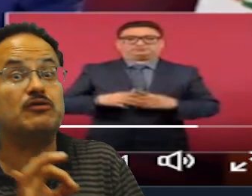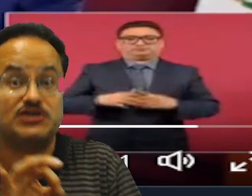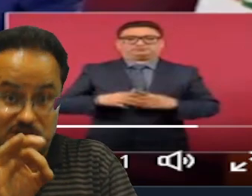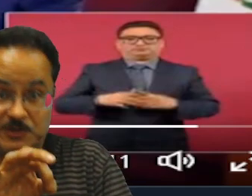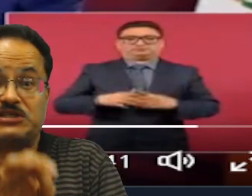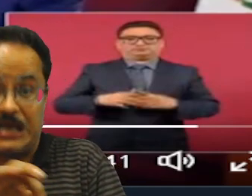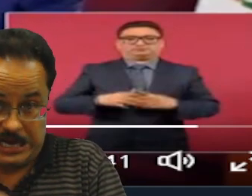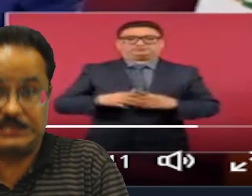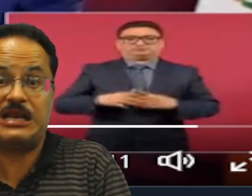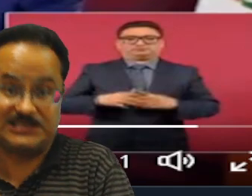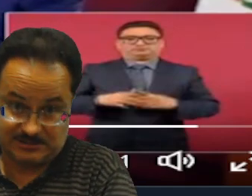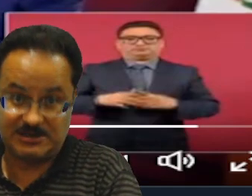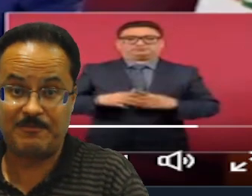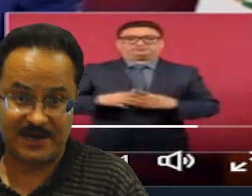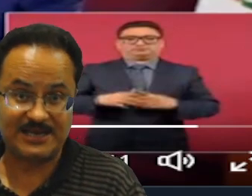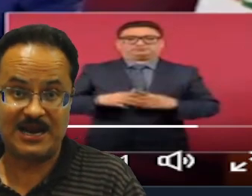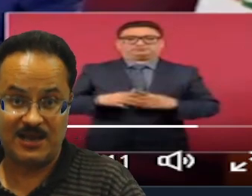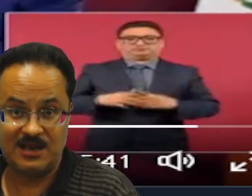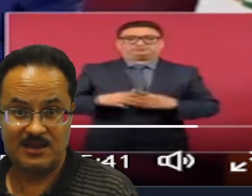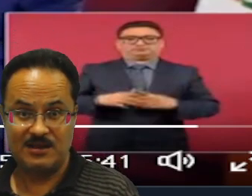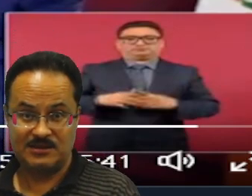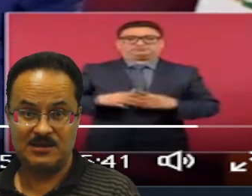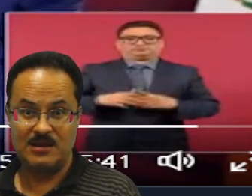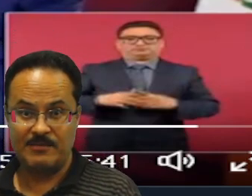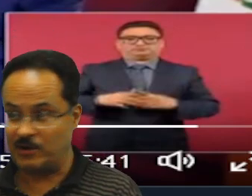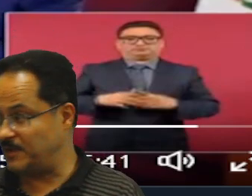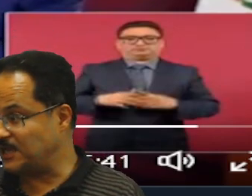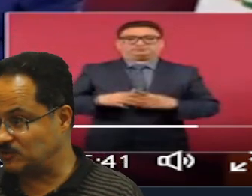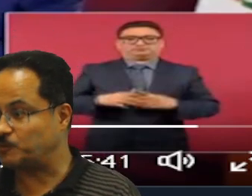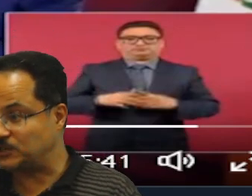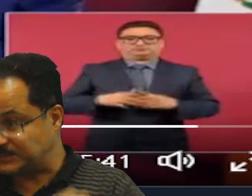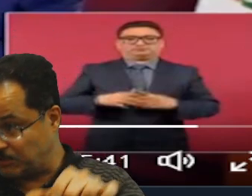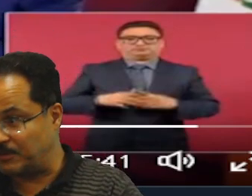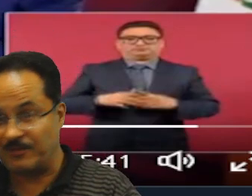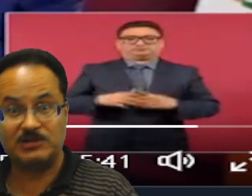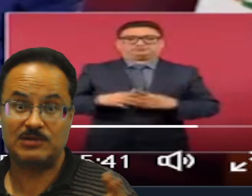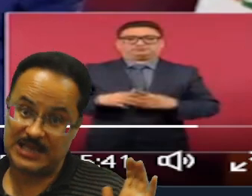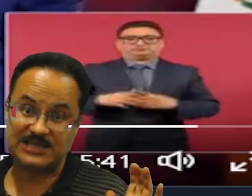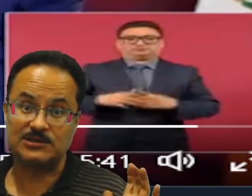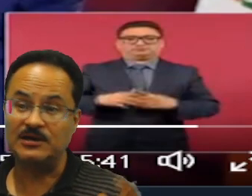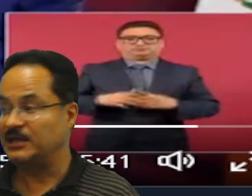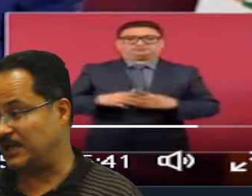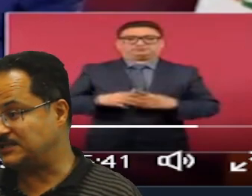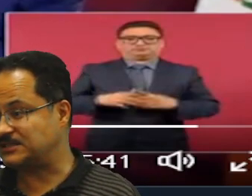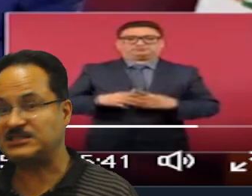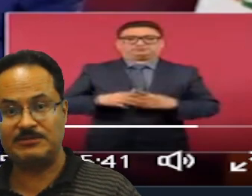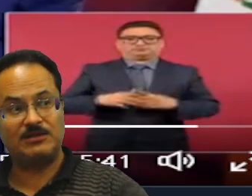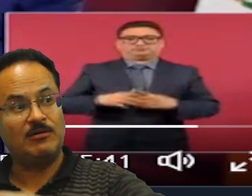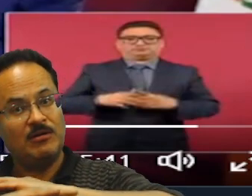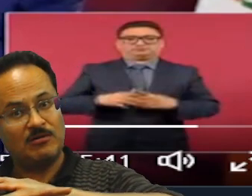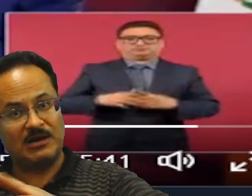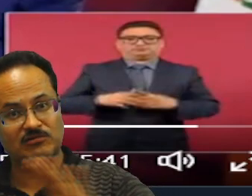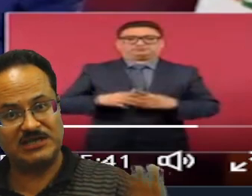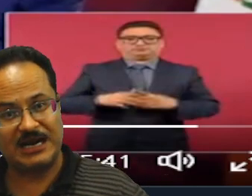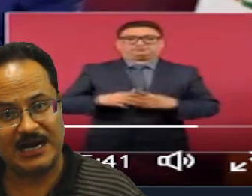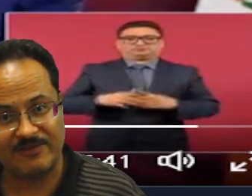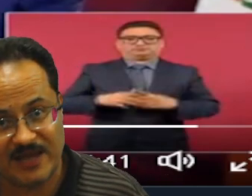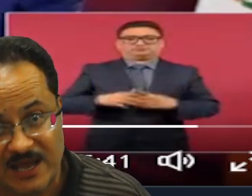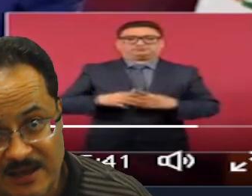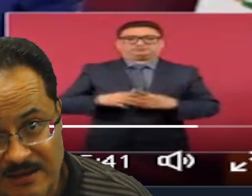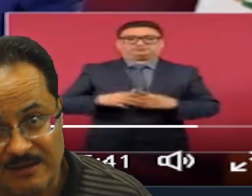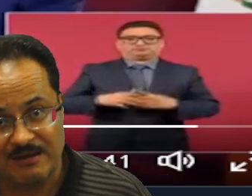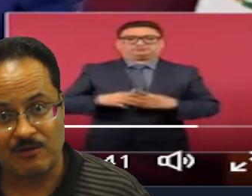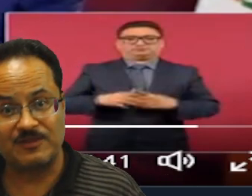nomás anda con 200 pesos en la cartera según el pañal pero bien que su esposa está cobrando el sueldazo y él se está sirviendo con La cuchara